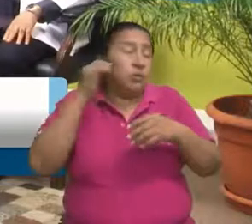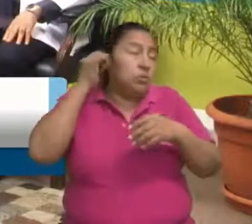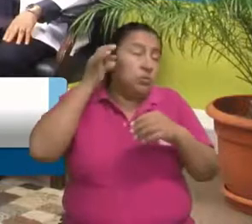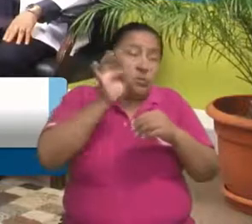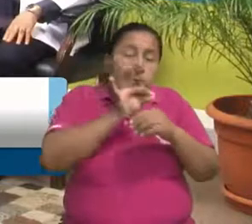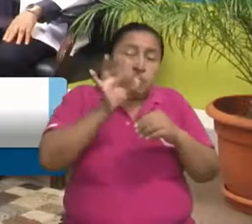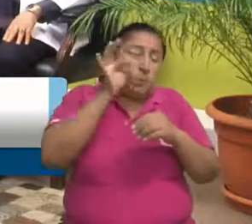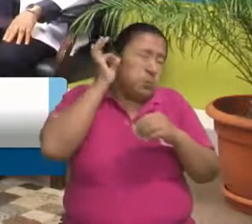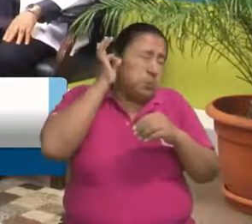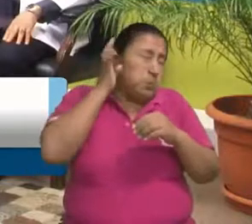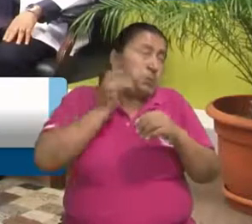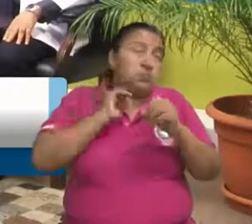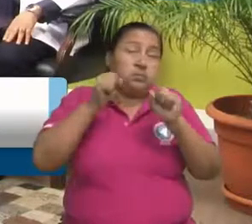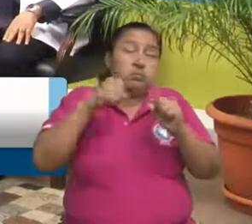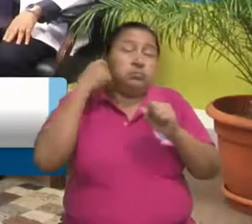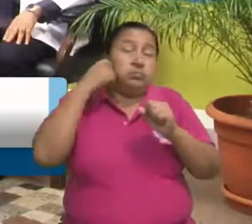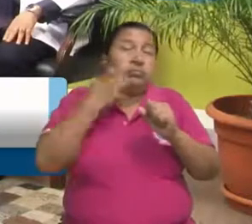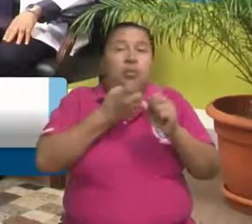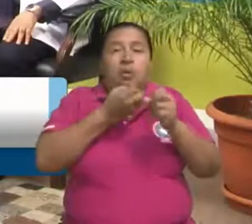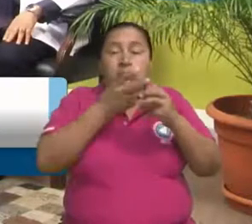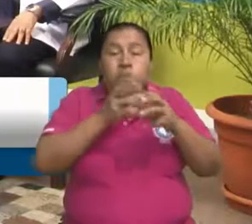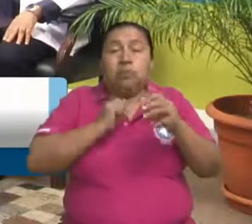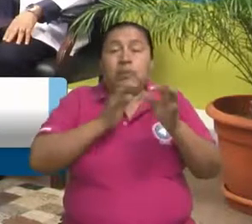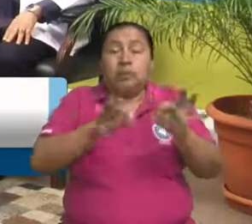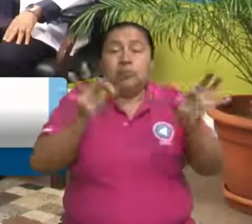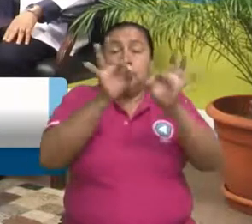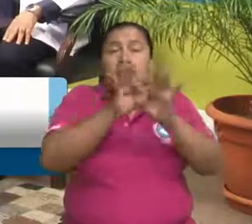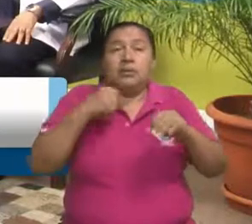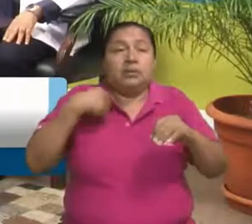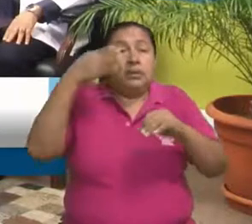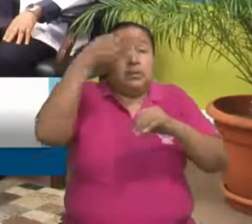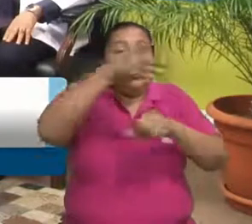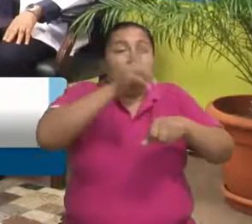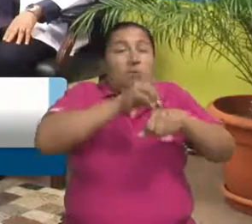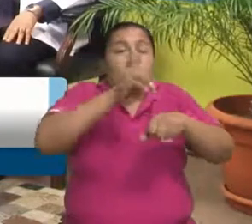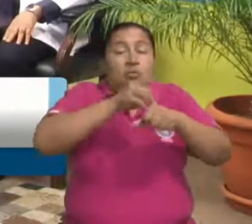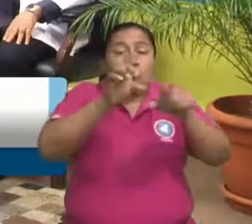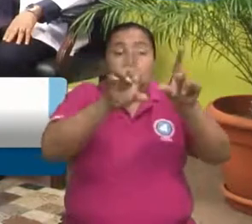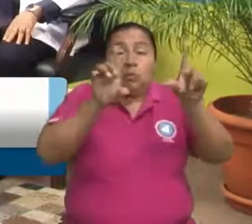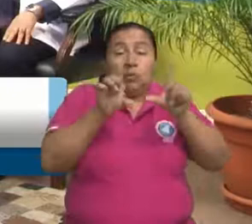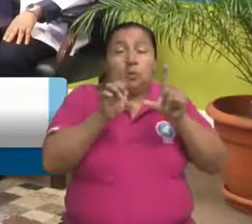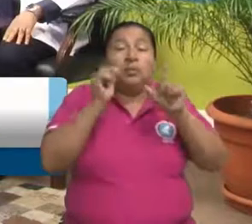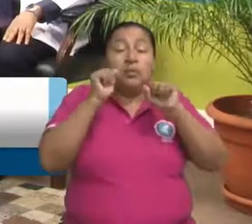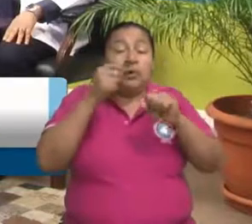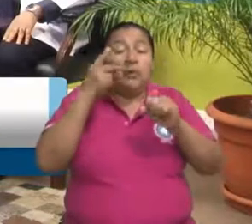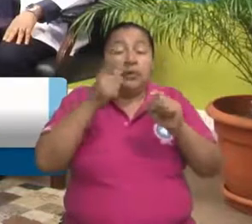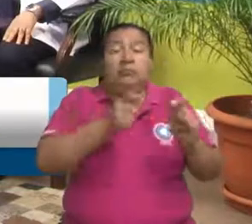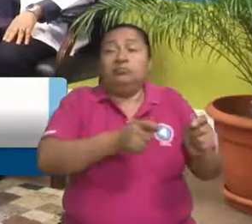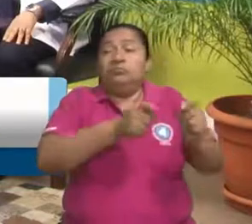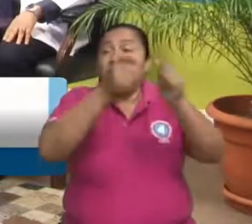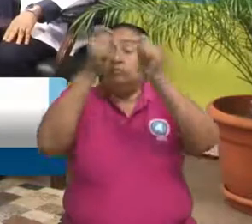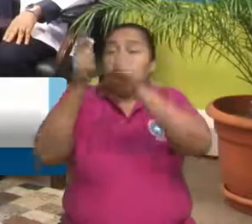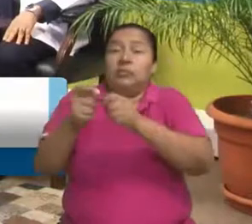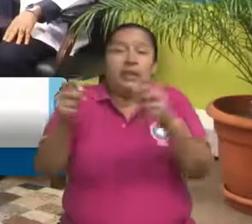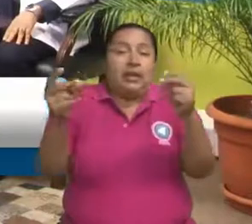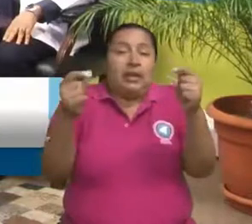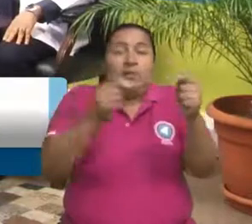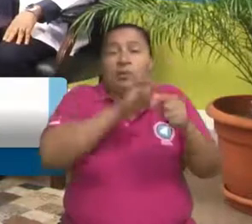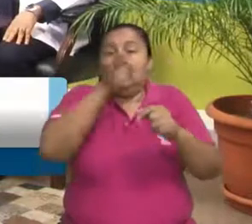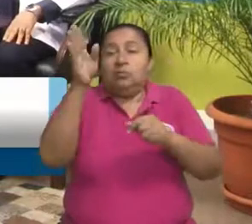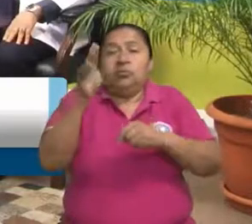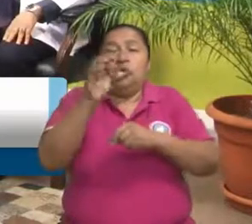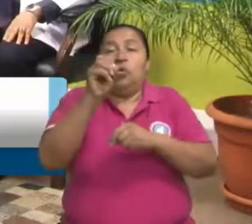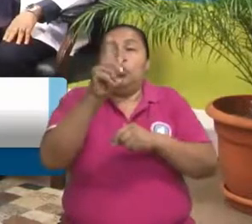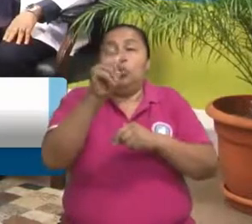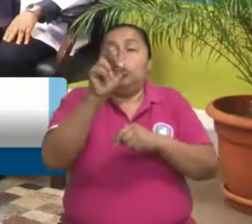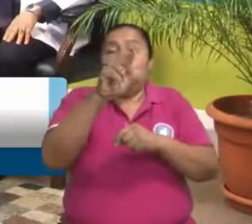objeto extraño, animado, como usted dice, es lo más importante acudir a la unidad de salud para que sea remitido lo más pronto posible a un otorrino. Y